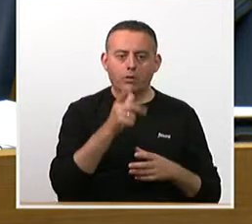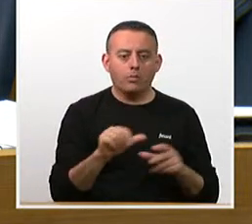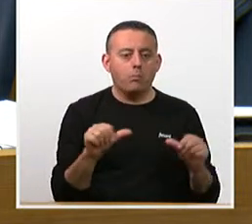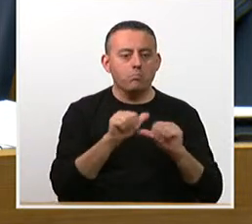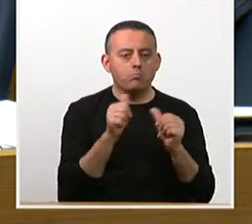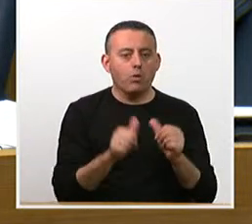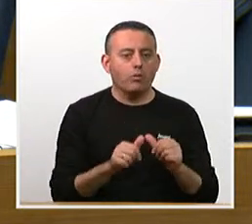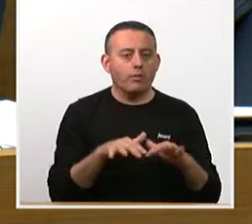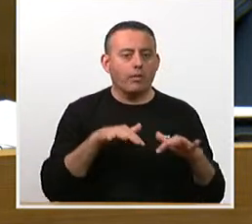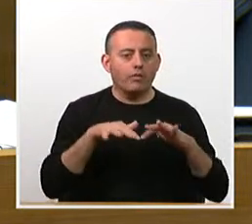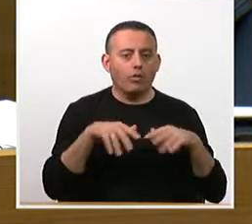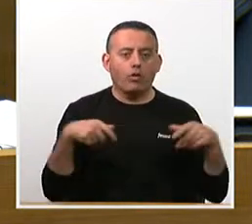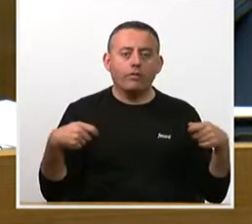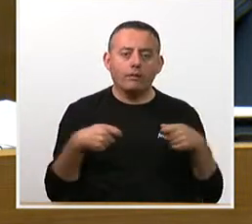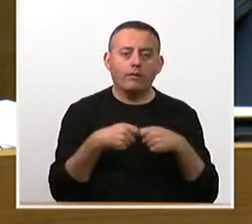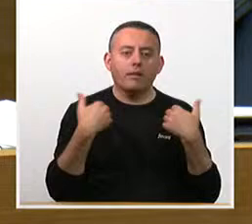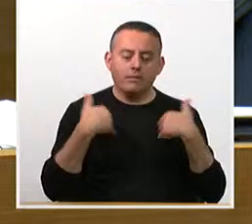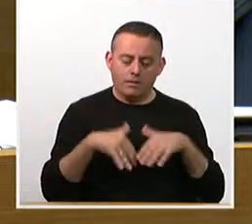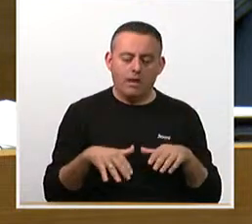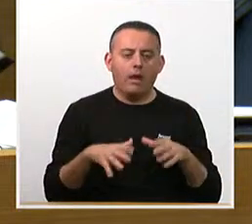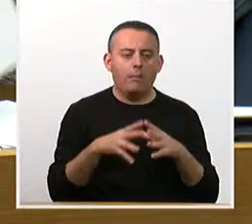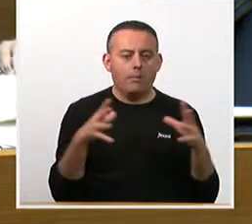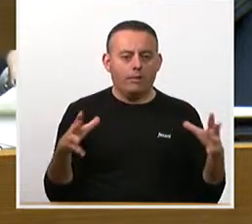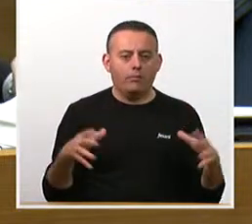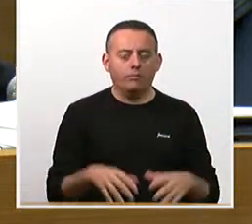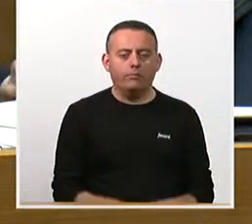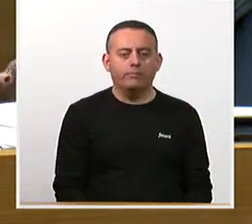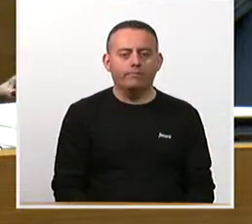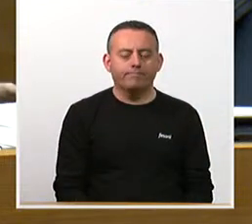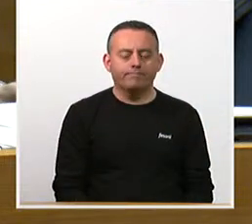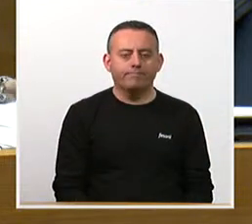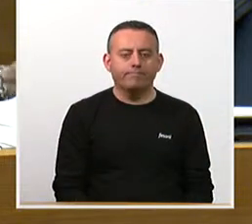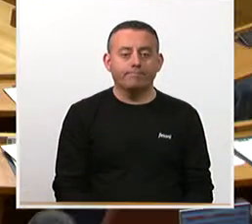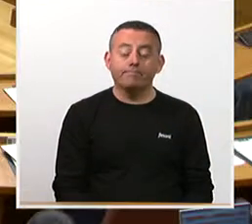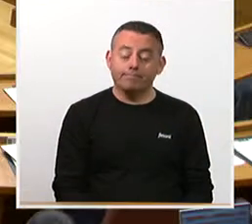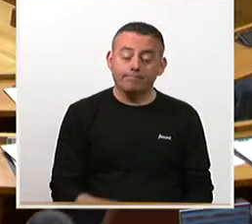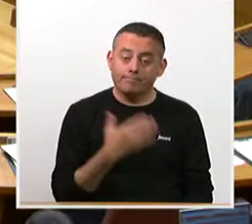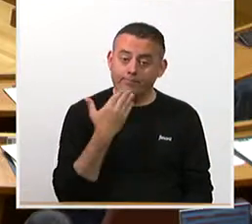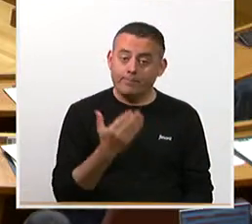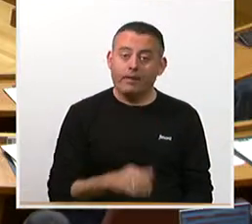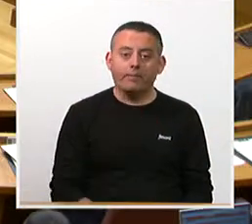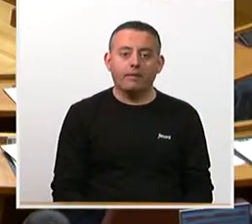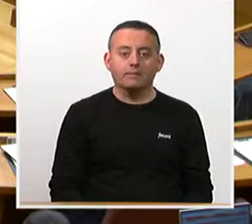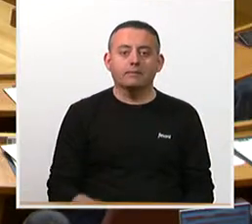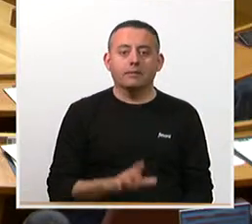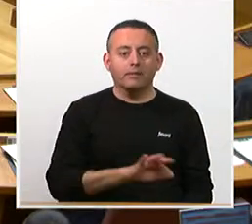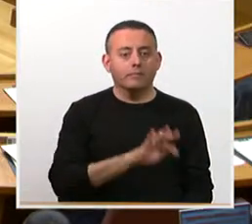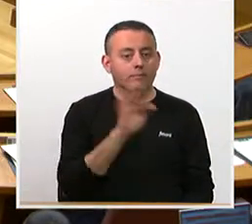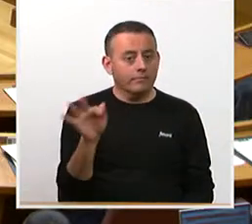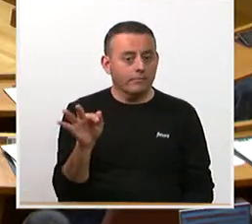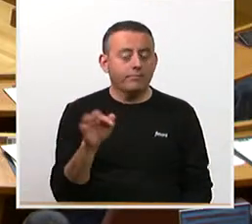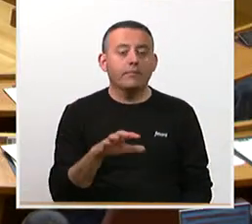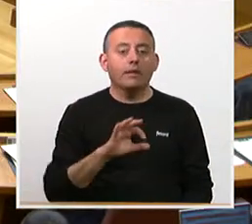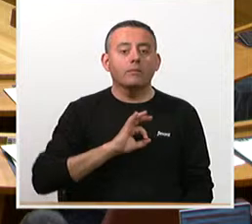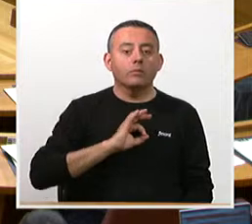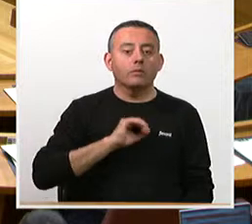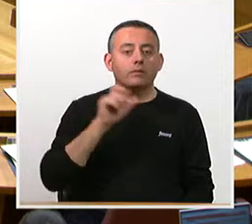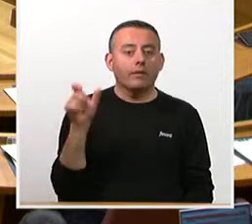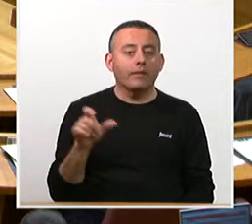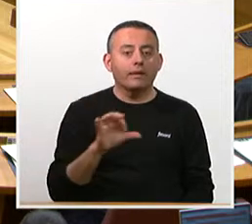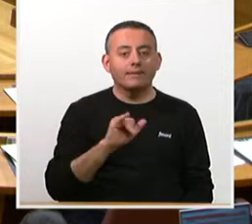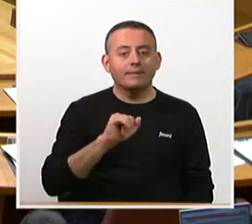concertada muchas muchas gracias tiene la palabra la ilustre diputada